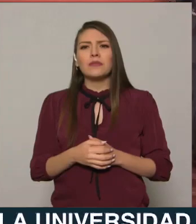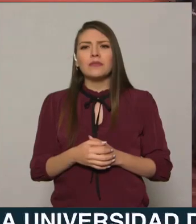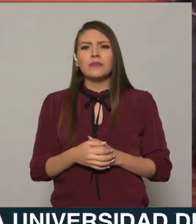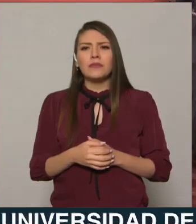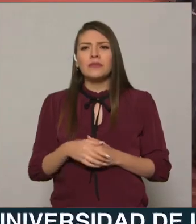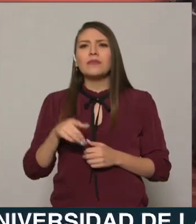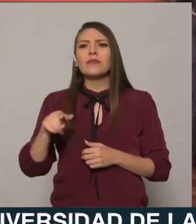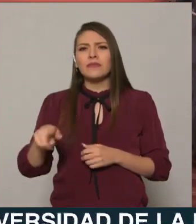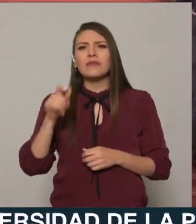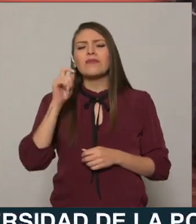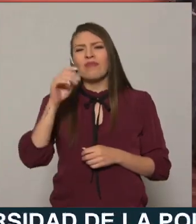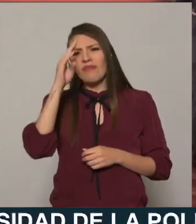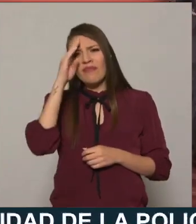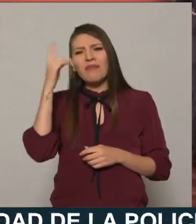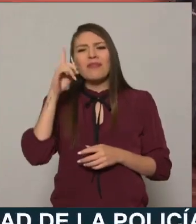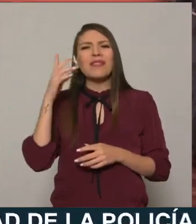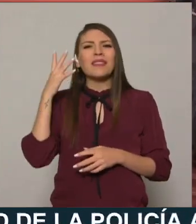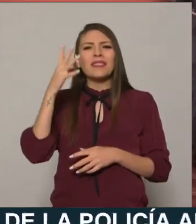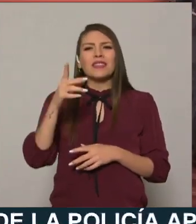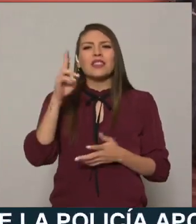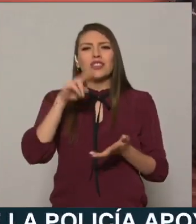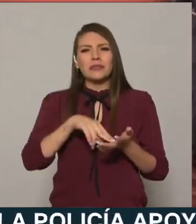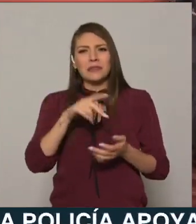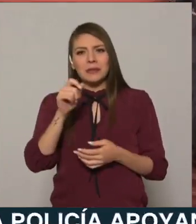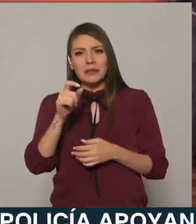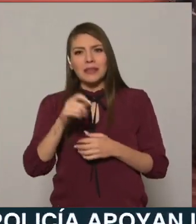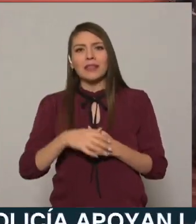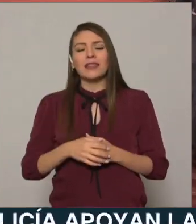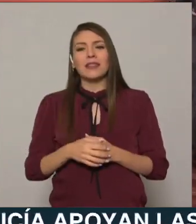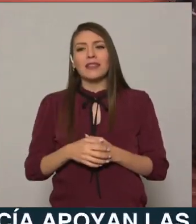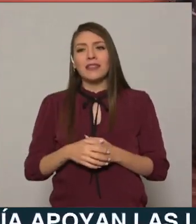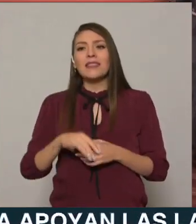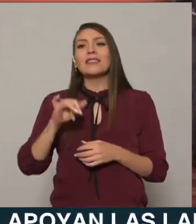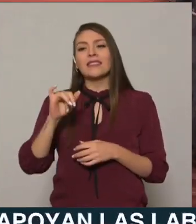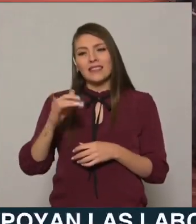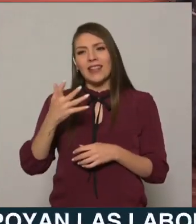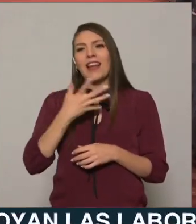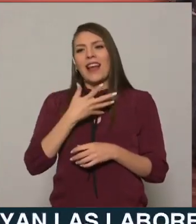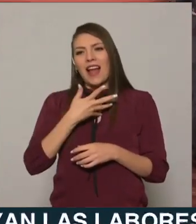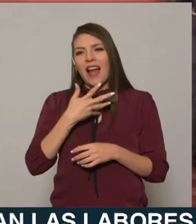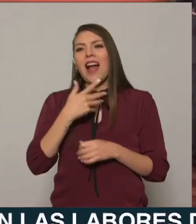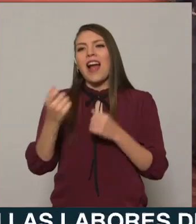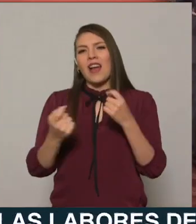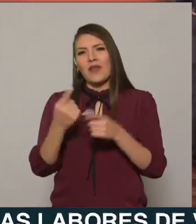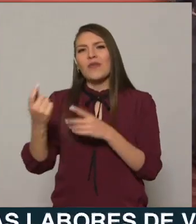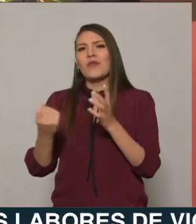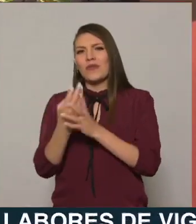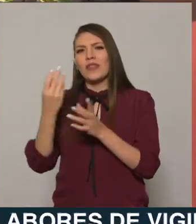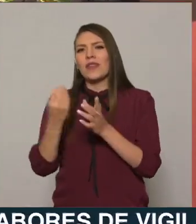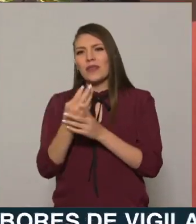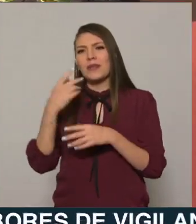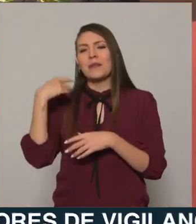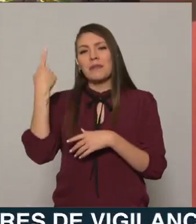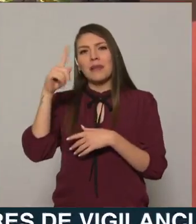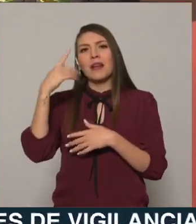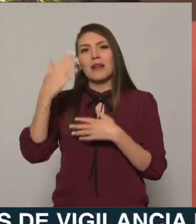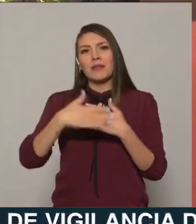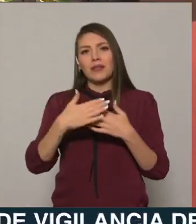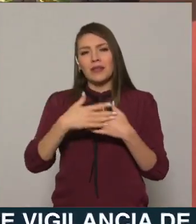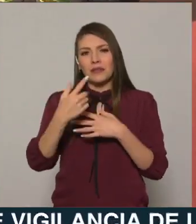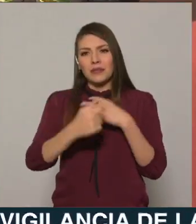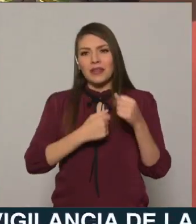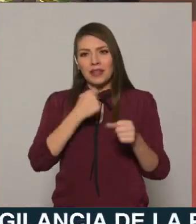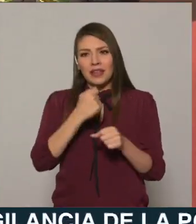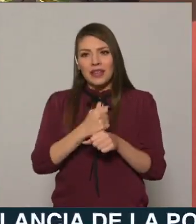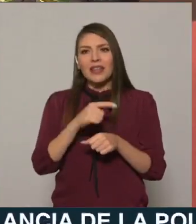este 2020? Pues sí, ya hay unos ahí en puerta, hay unas basuras que quieren llamar la atención un poquito más y entonces yo creo que les voy a poner unos ojos y les